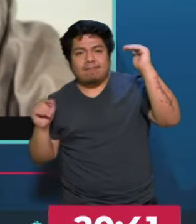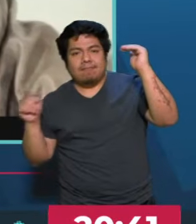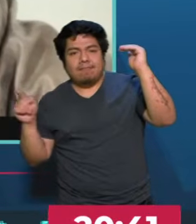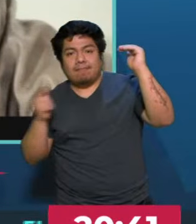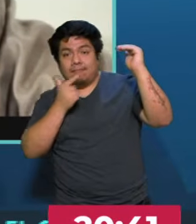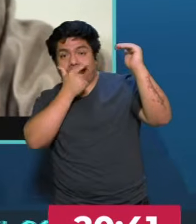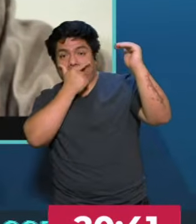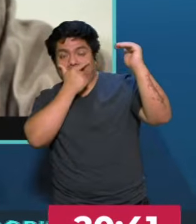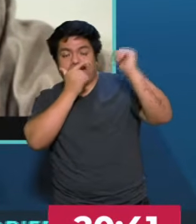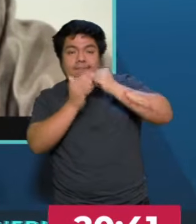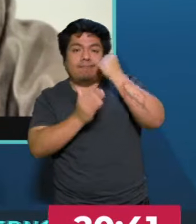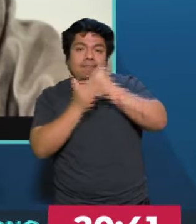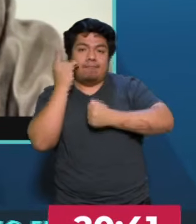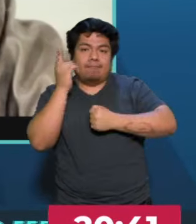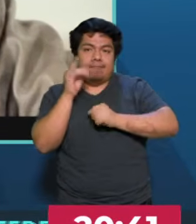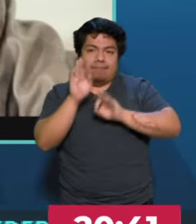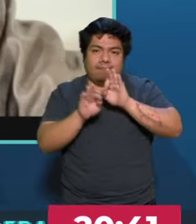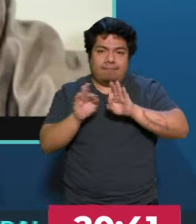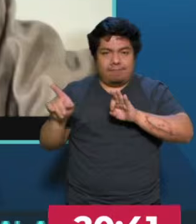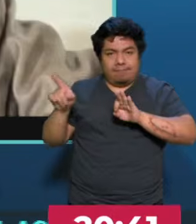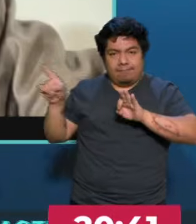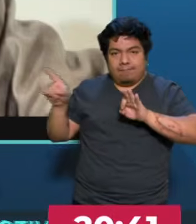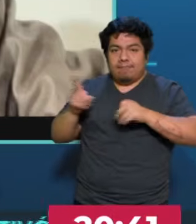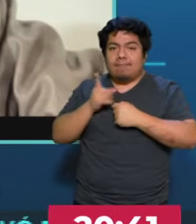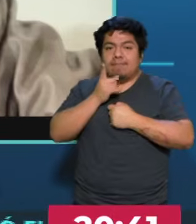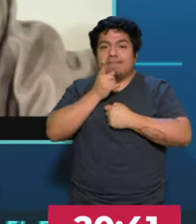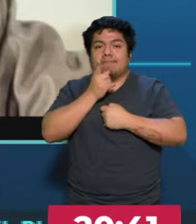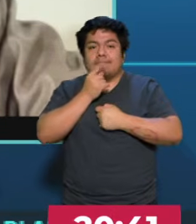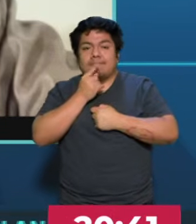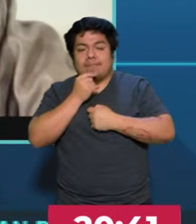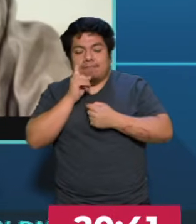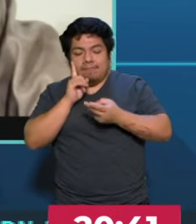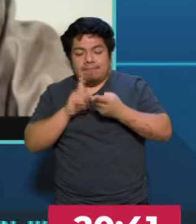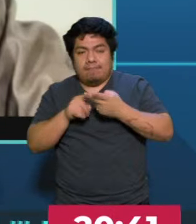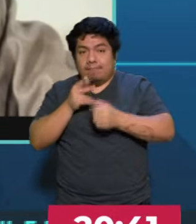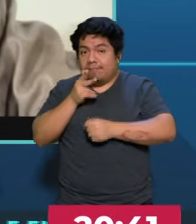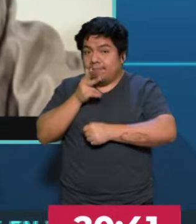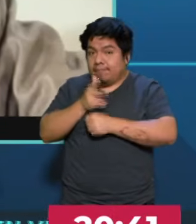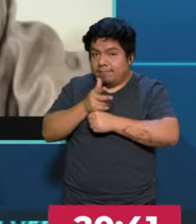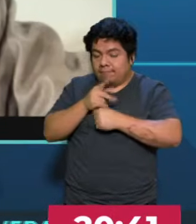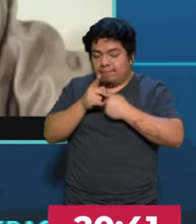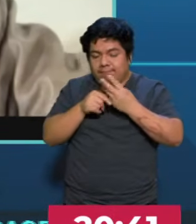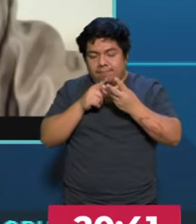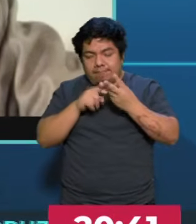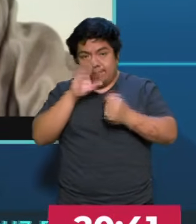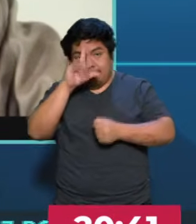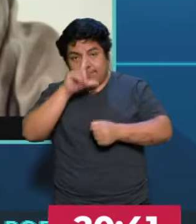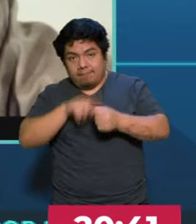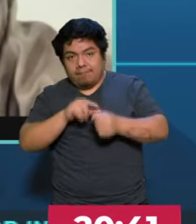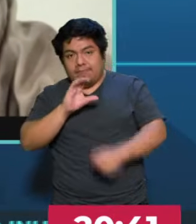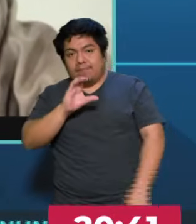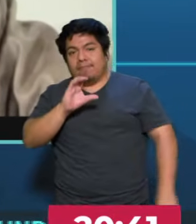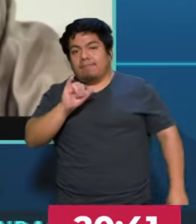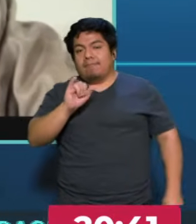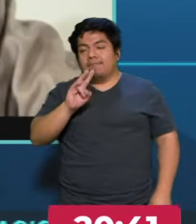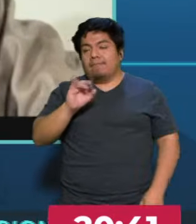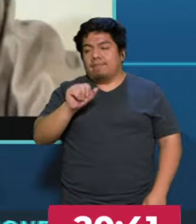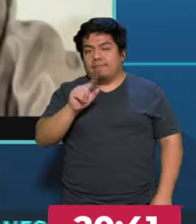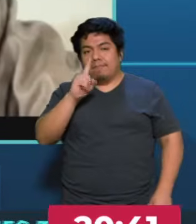lo menciono porque a fin de cuentas ahí hay un modelo de policía, de videovigilancia y también de cultura cívica. Y con esto concluyo. Hay un estudio